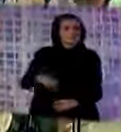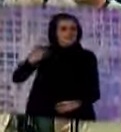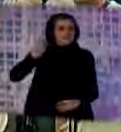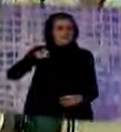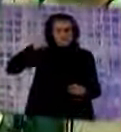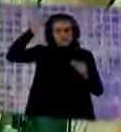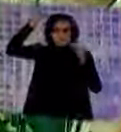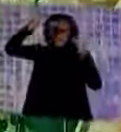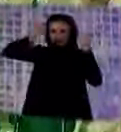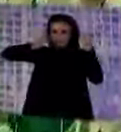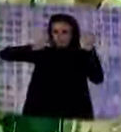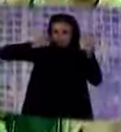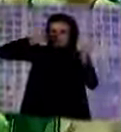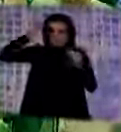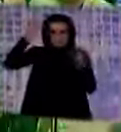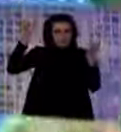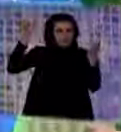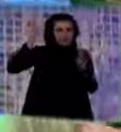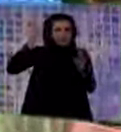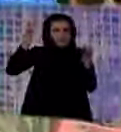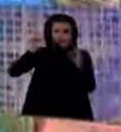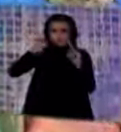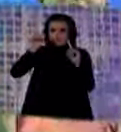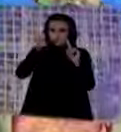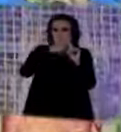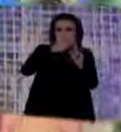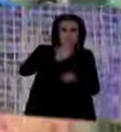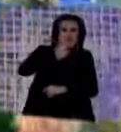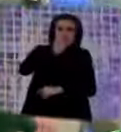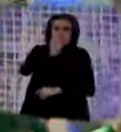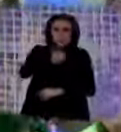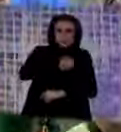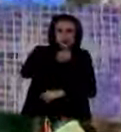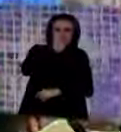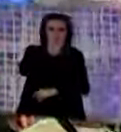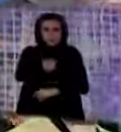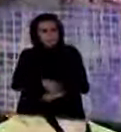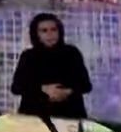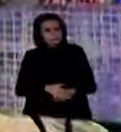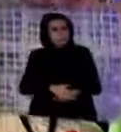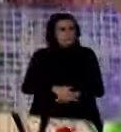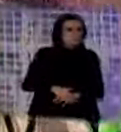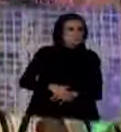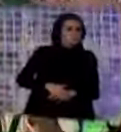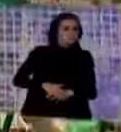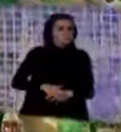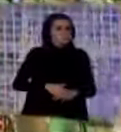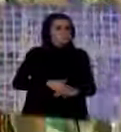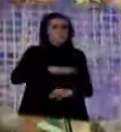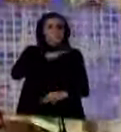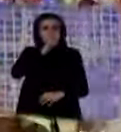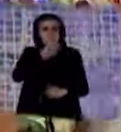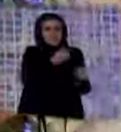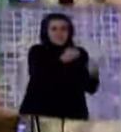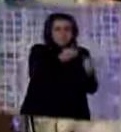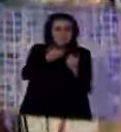a pensar qué vas a hacer pasar